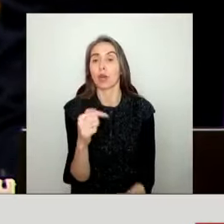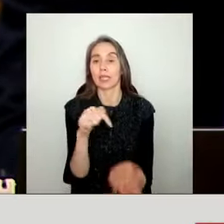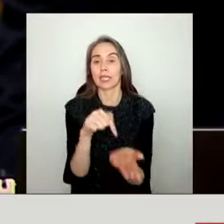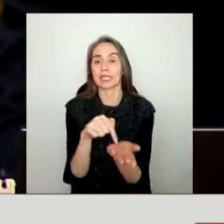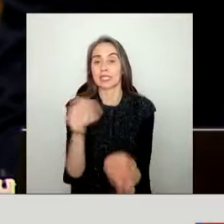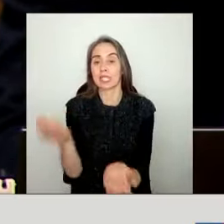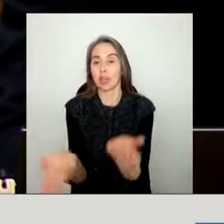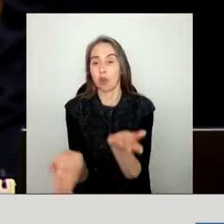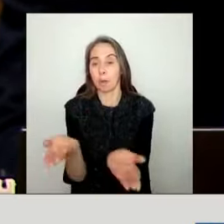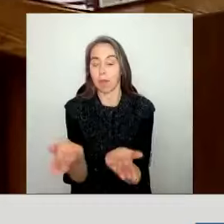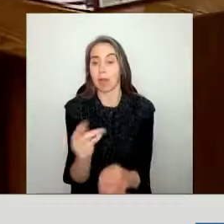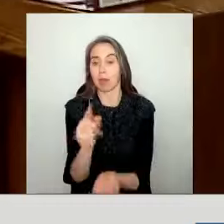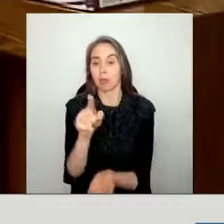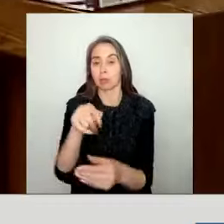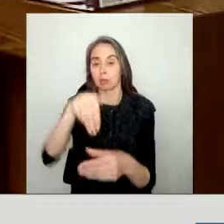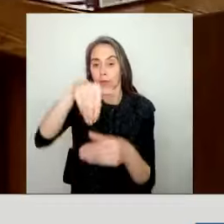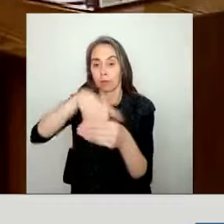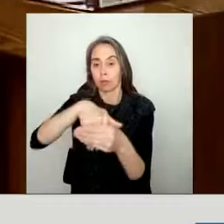en